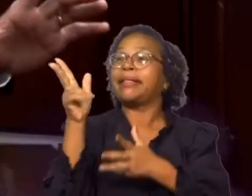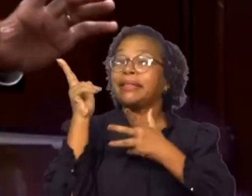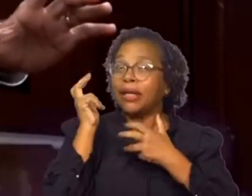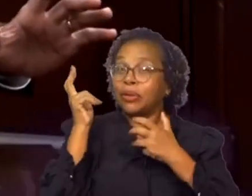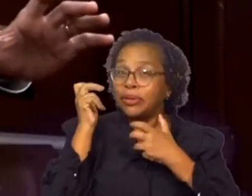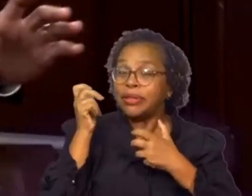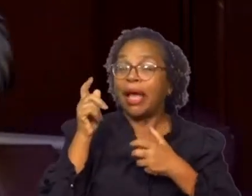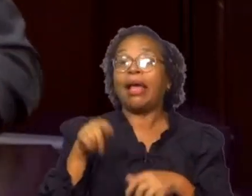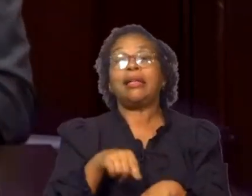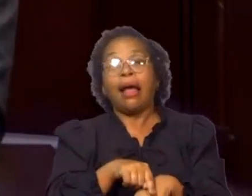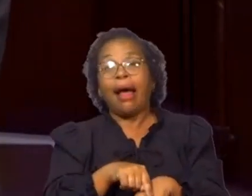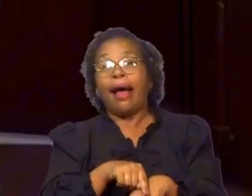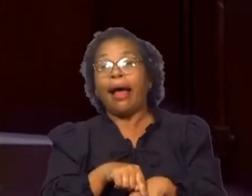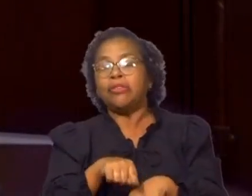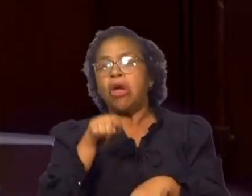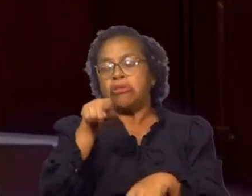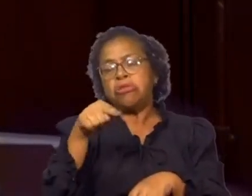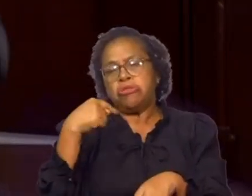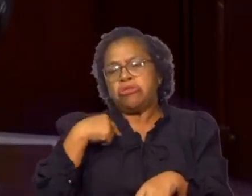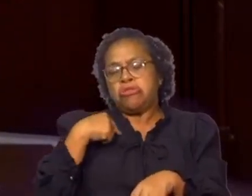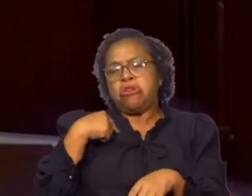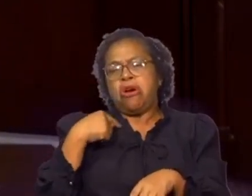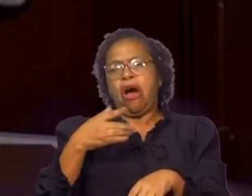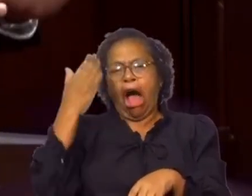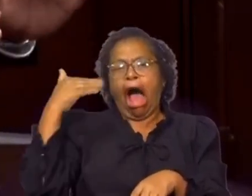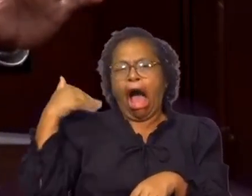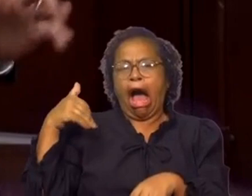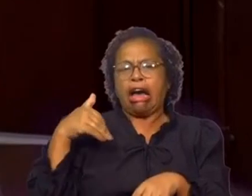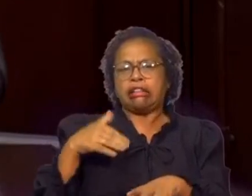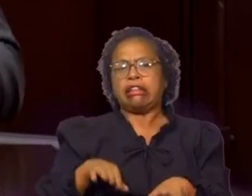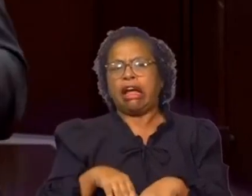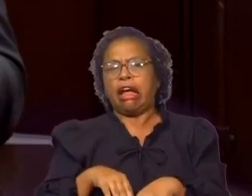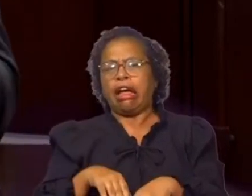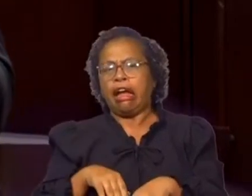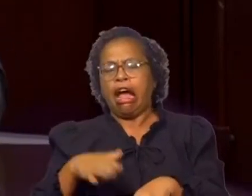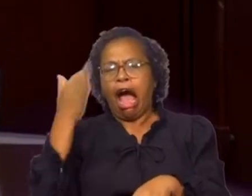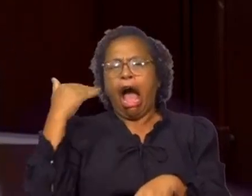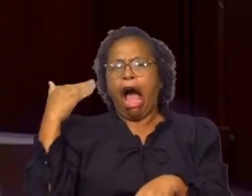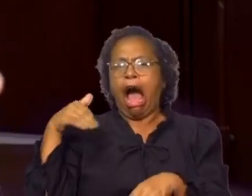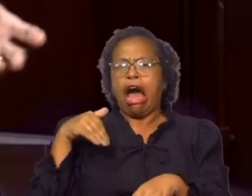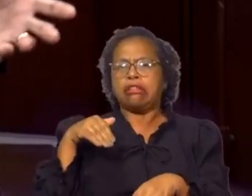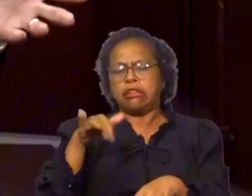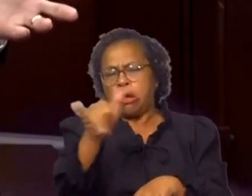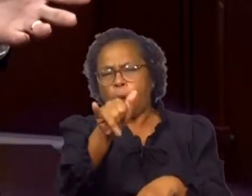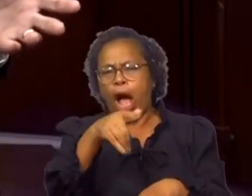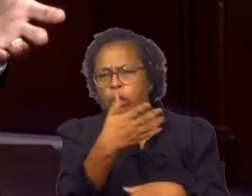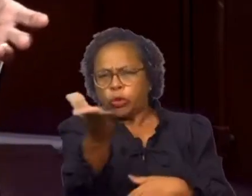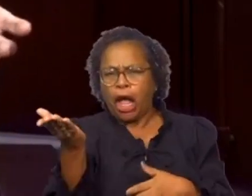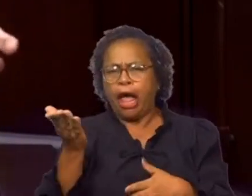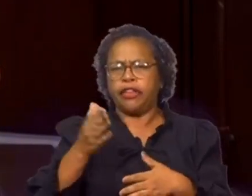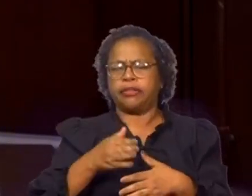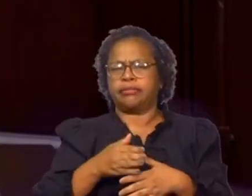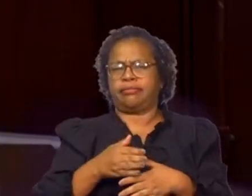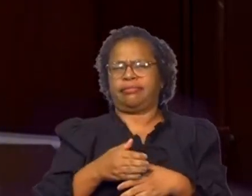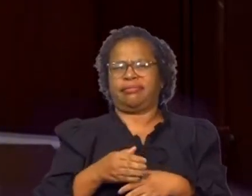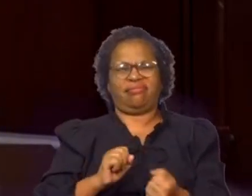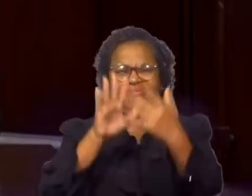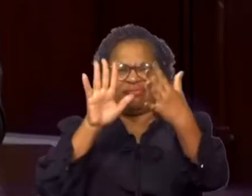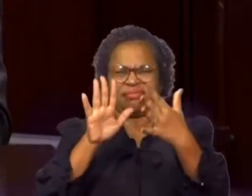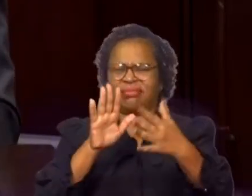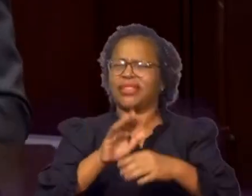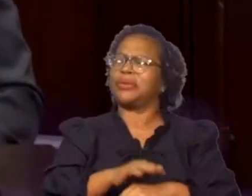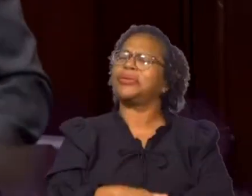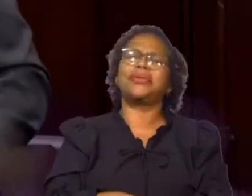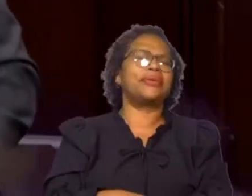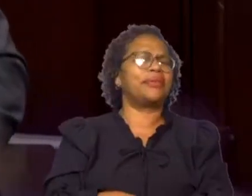yo estoy haciendo lo que fulano no hizo y echándole la culpa a fulano como que si esto es una venganza. Yo creo que el pueblo